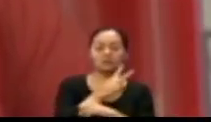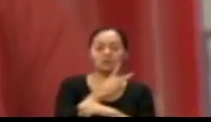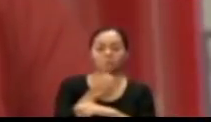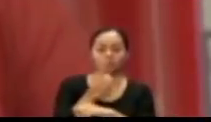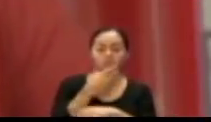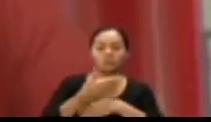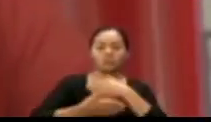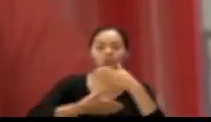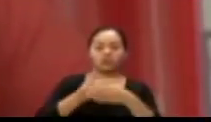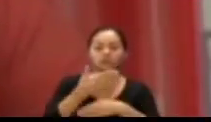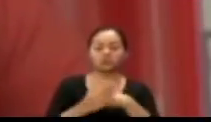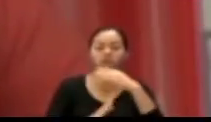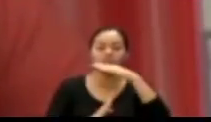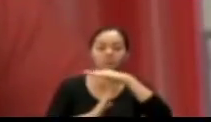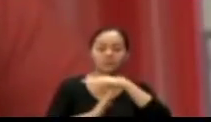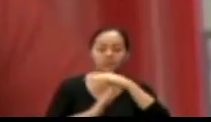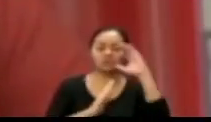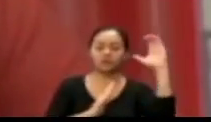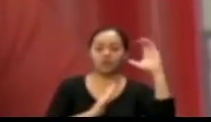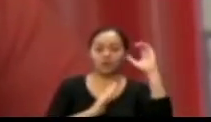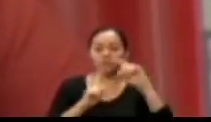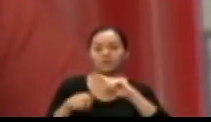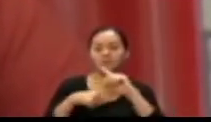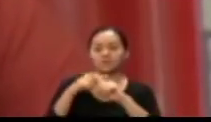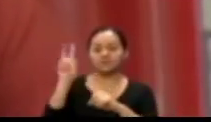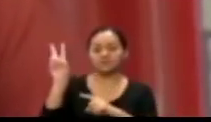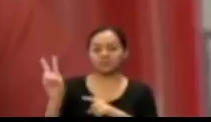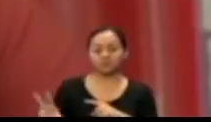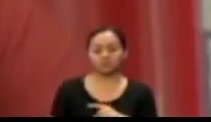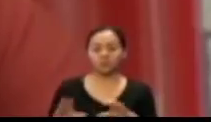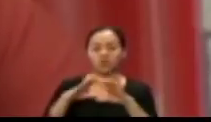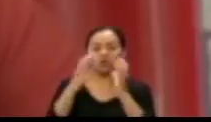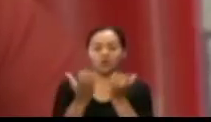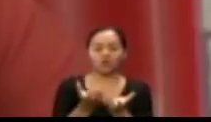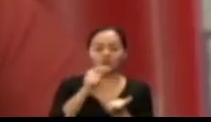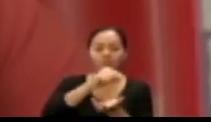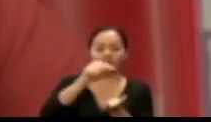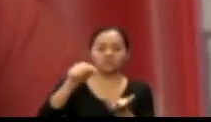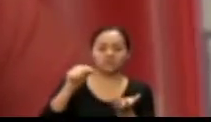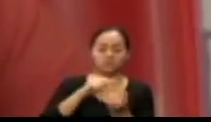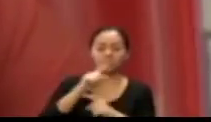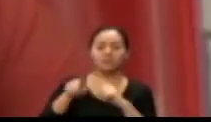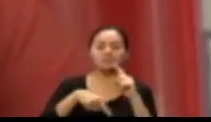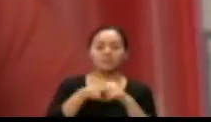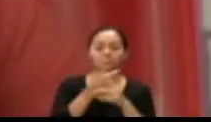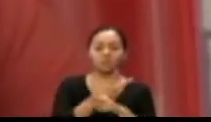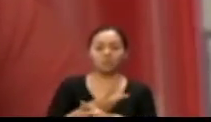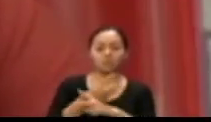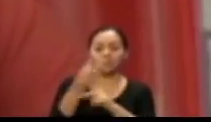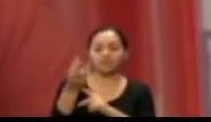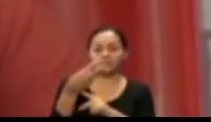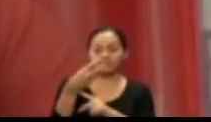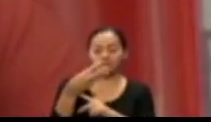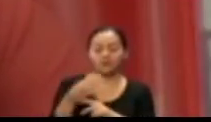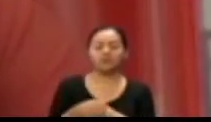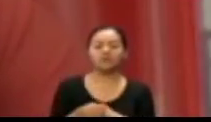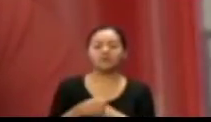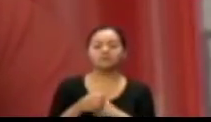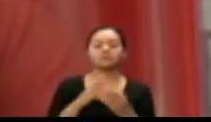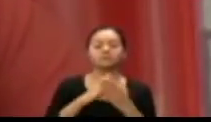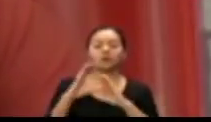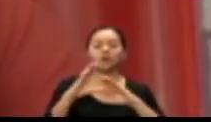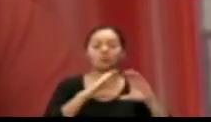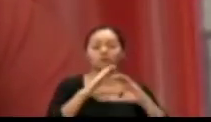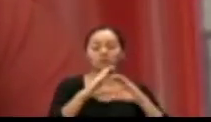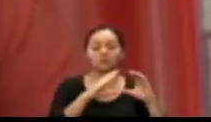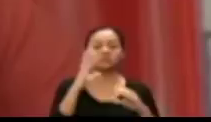de paz entre Colombia y también la globalización y el ciberespacio, medios de comunicación, además de las